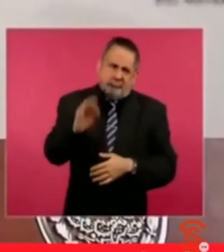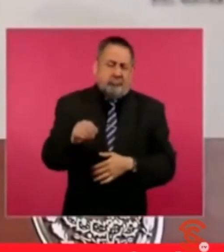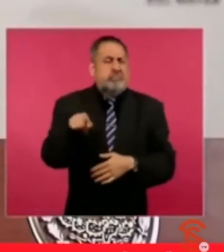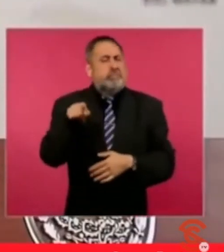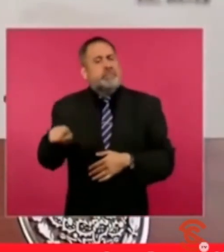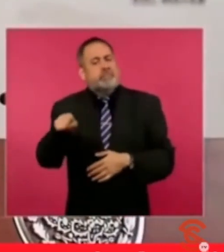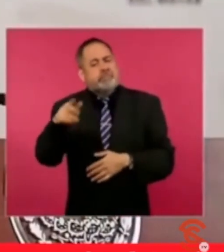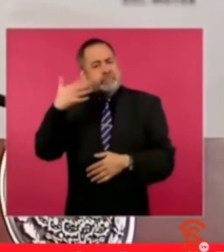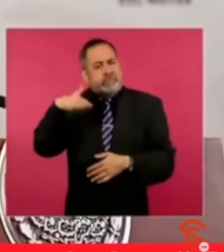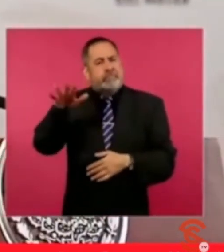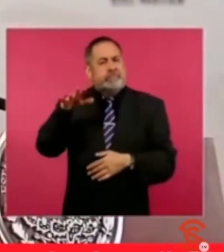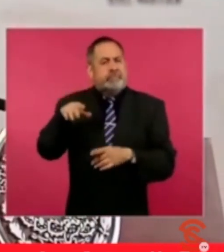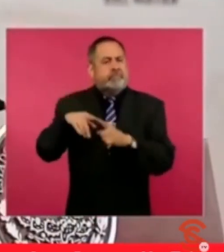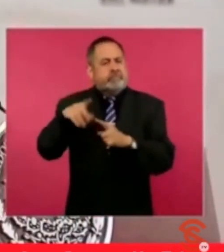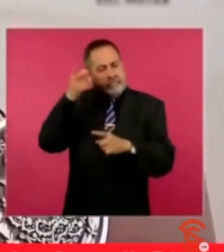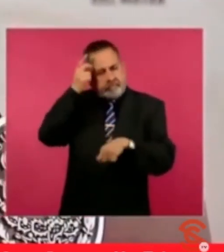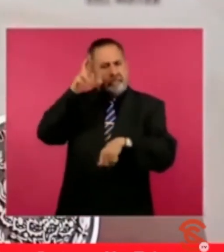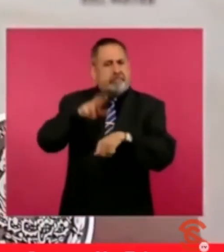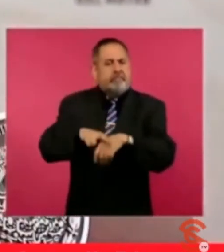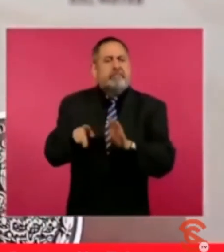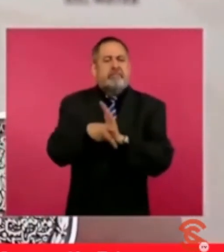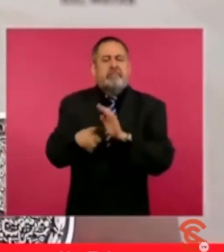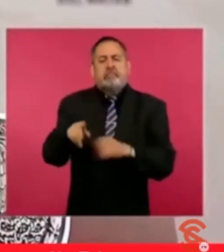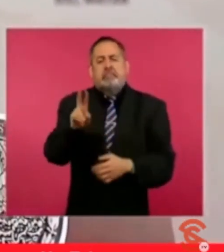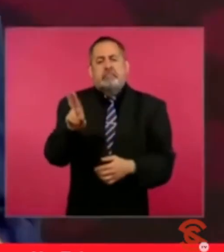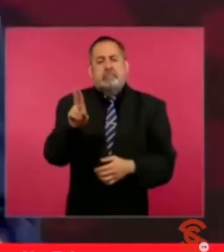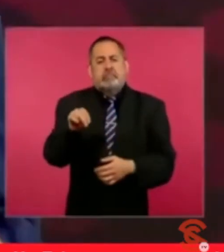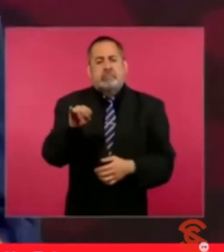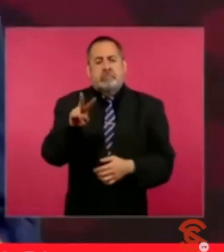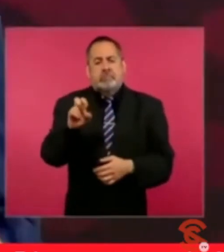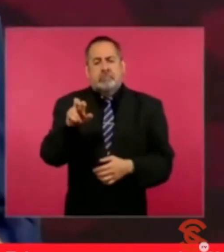director del Universal,